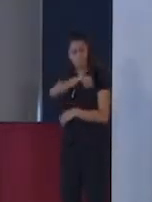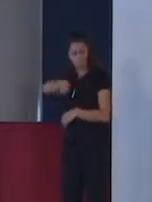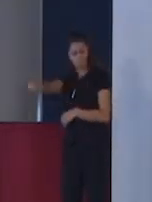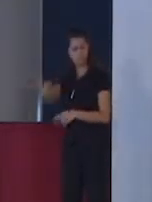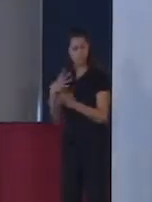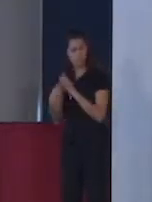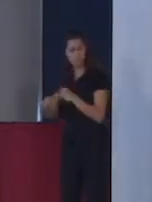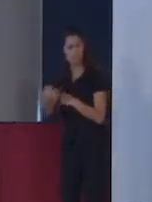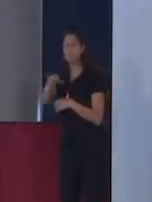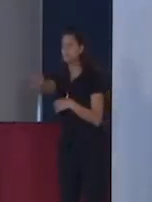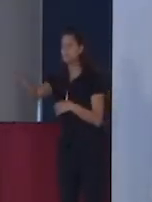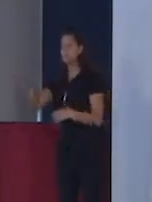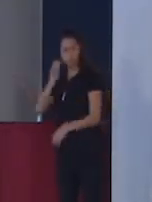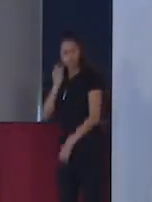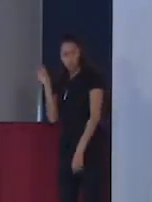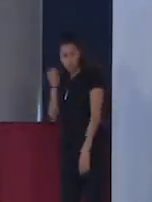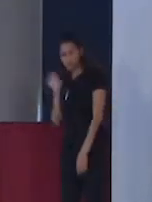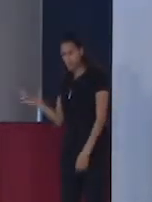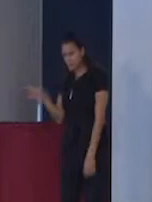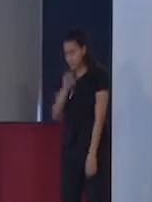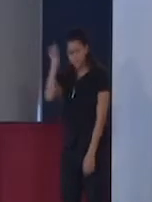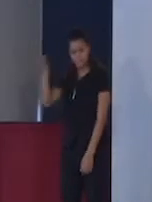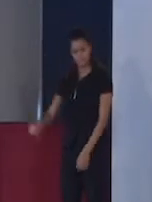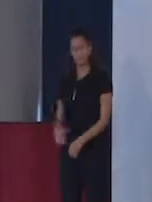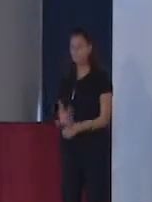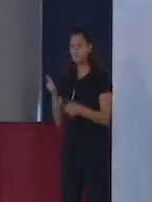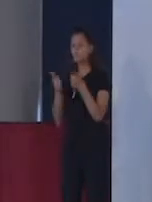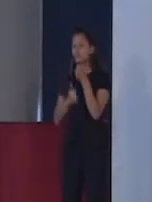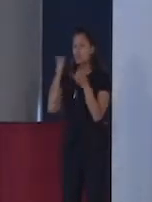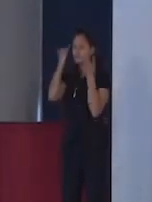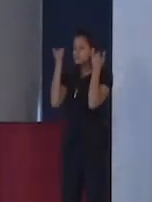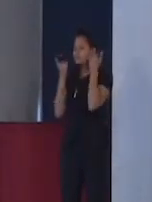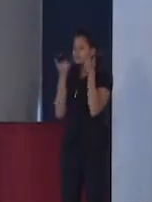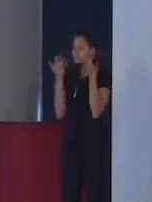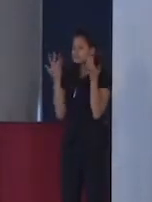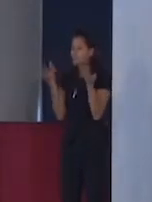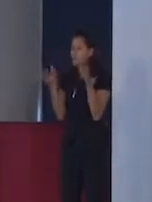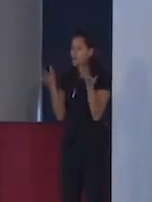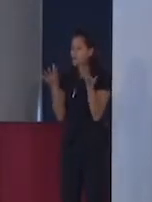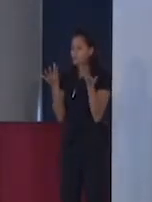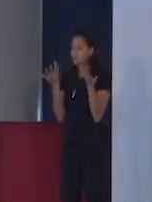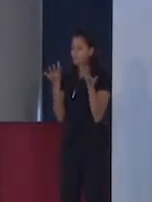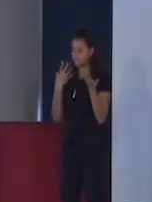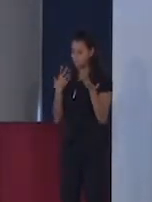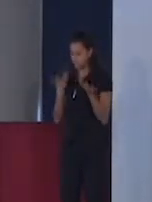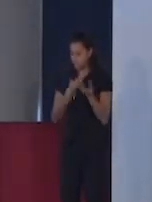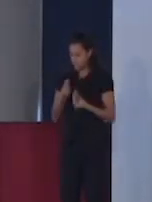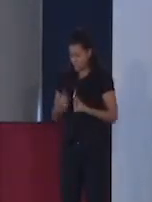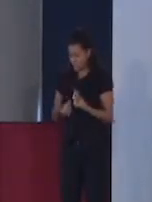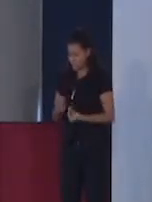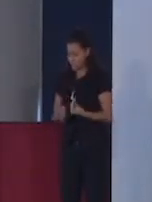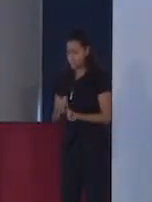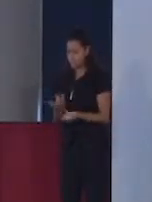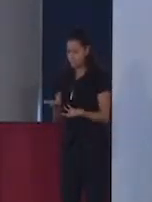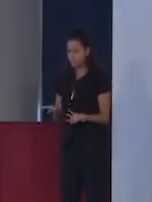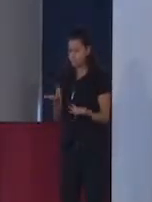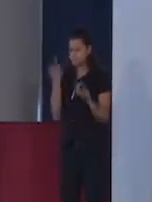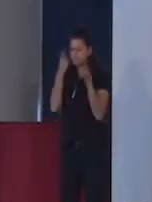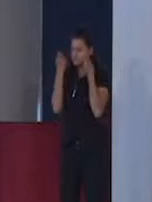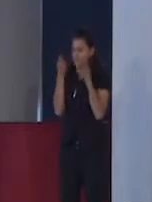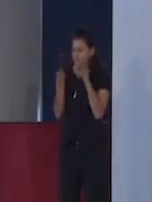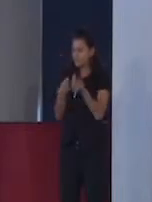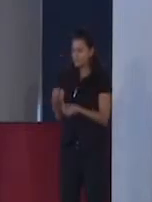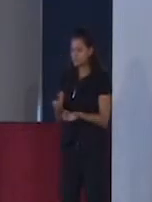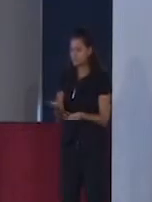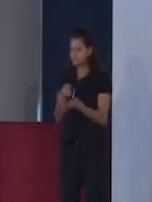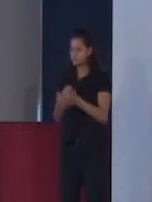que todo está mal. Entonces, ¿cómo, qué mecanismos deberemos nosotros viabilizar? ¿Qué estrategias